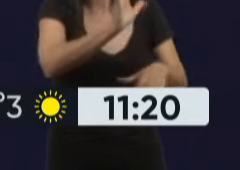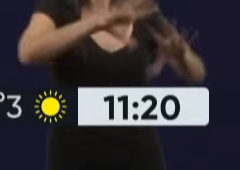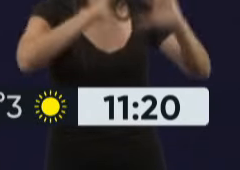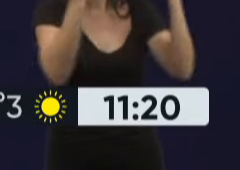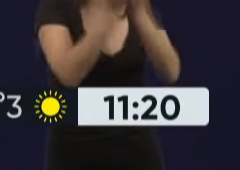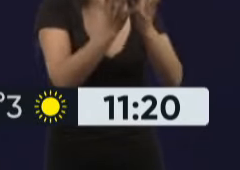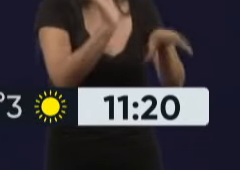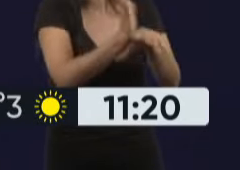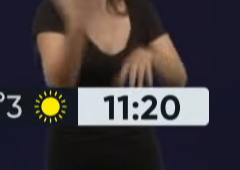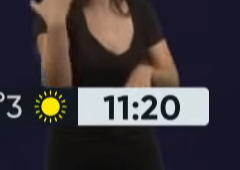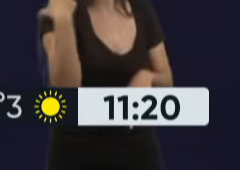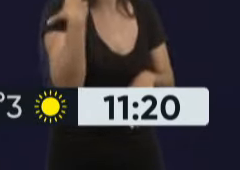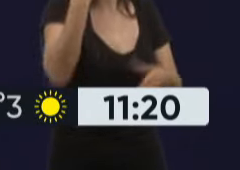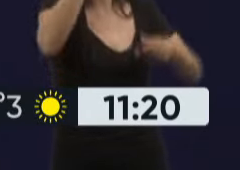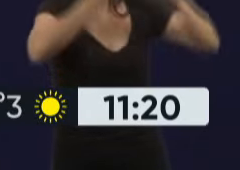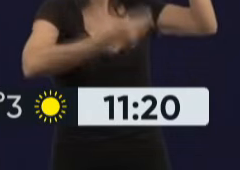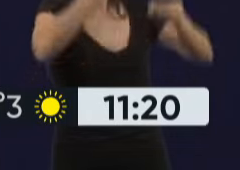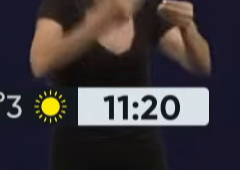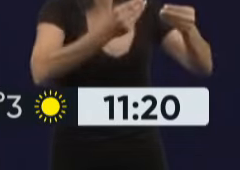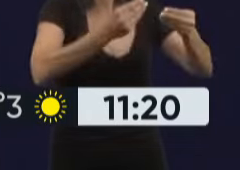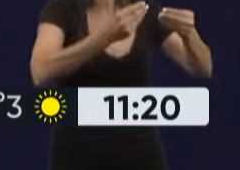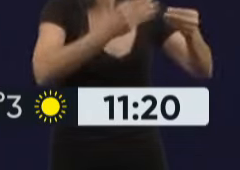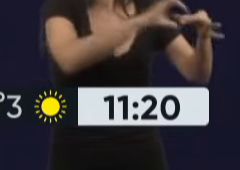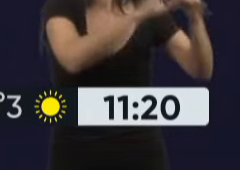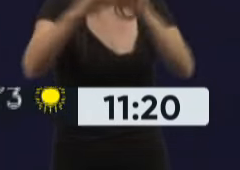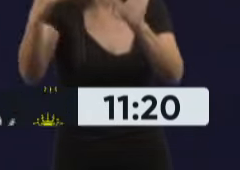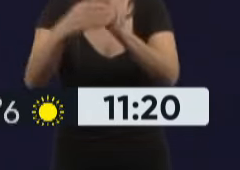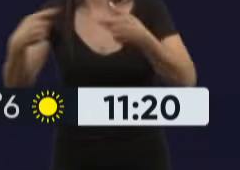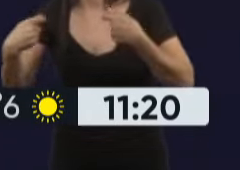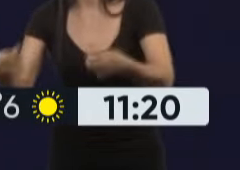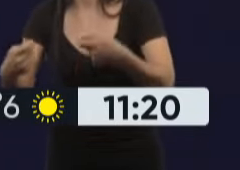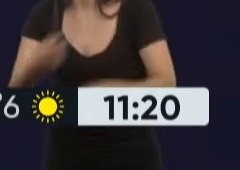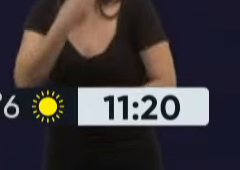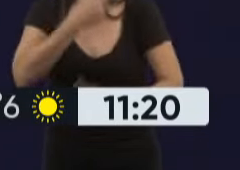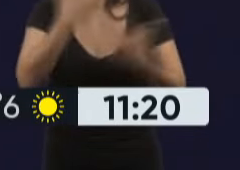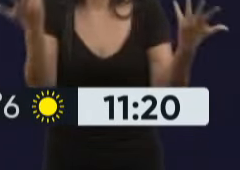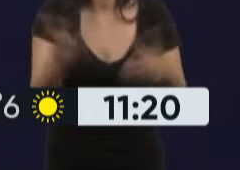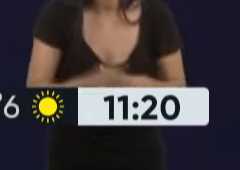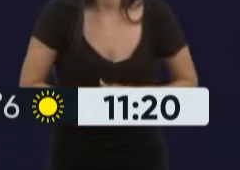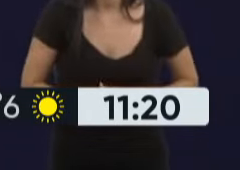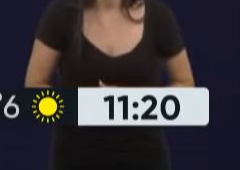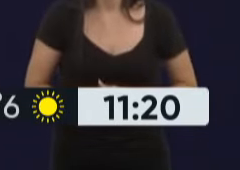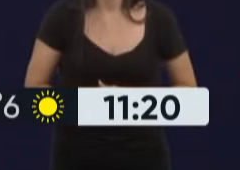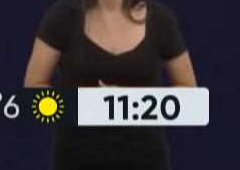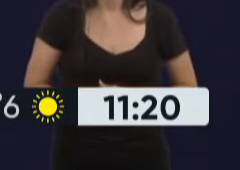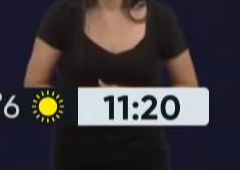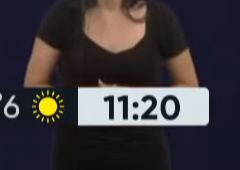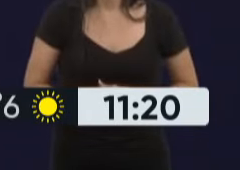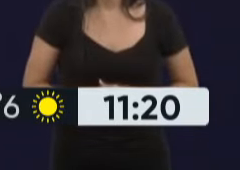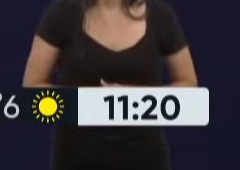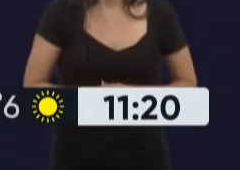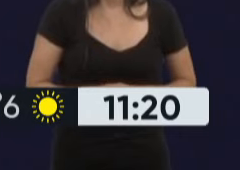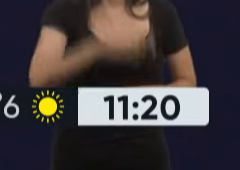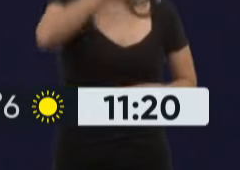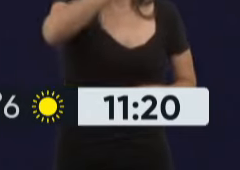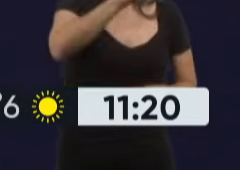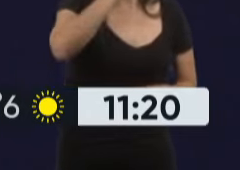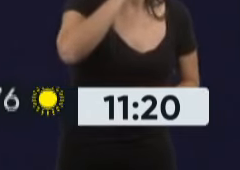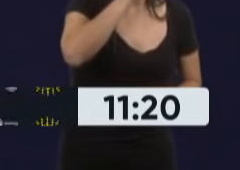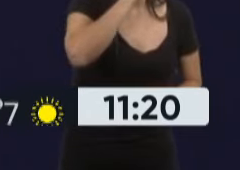que apunta la eficiencia el gasto Eh vos podés gastar por ponerte algo eh un punto del producto en